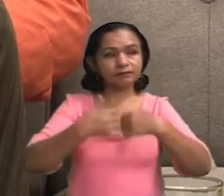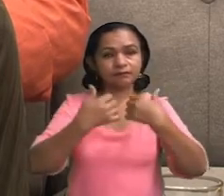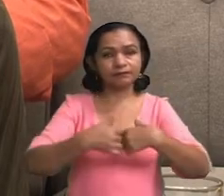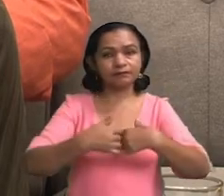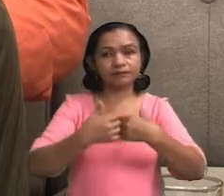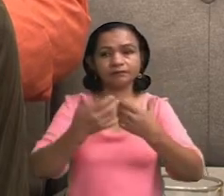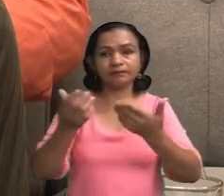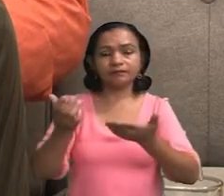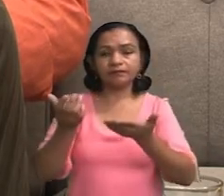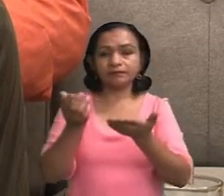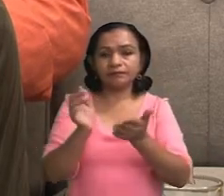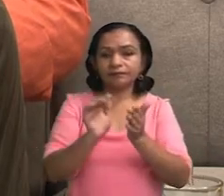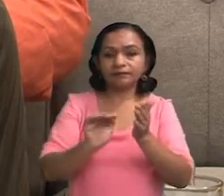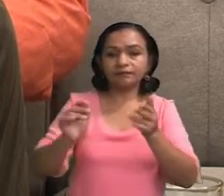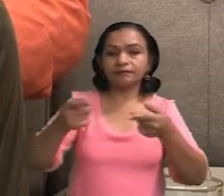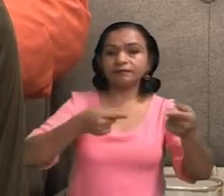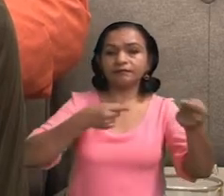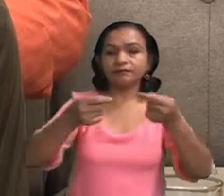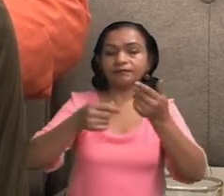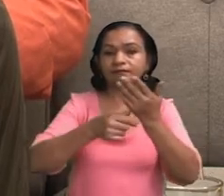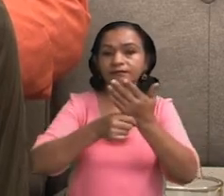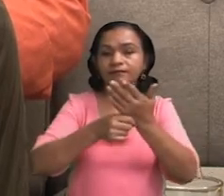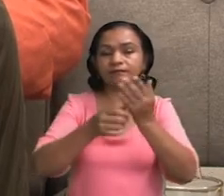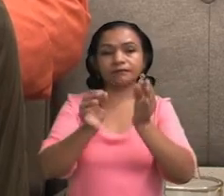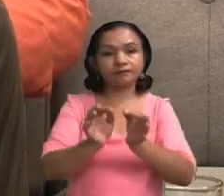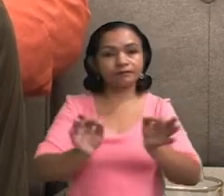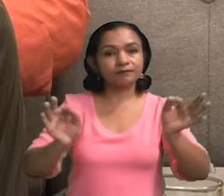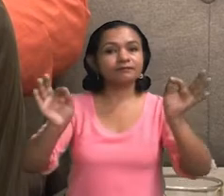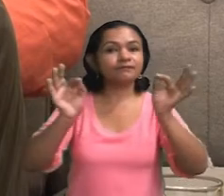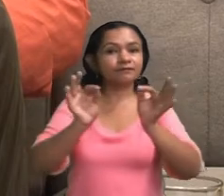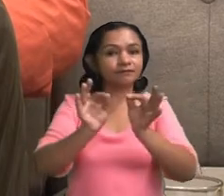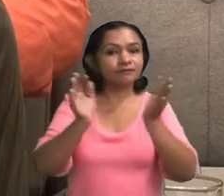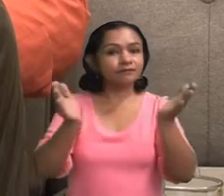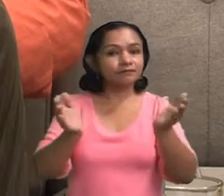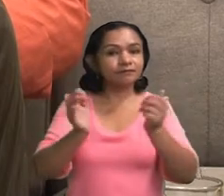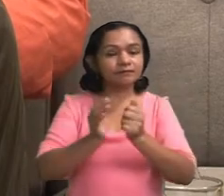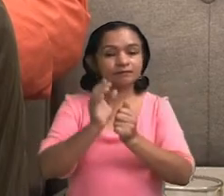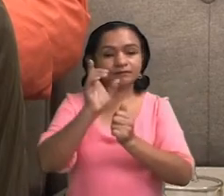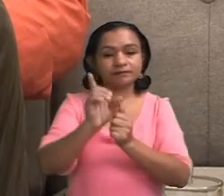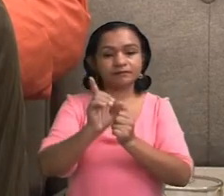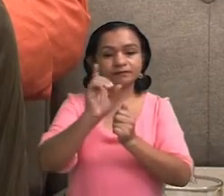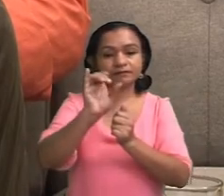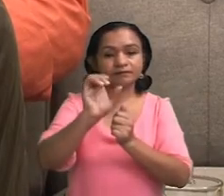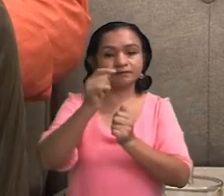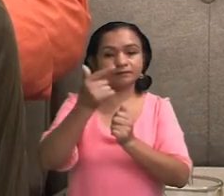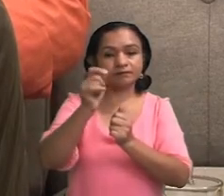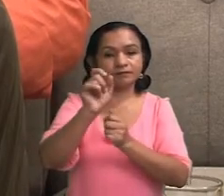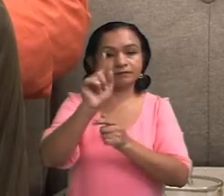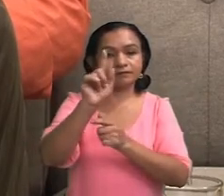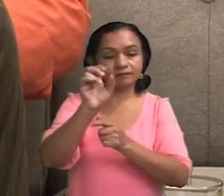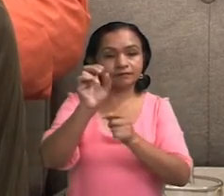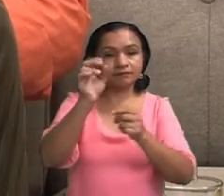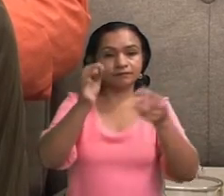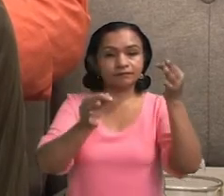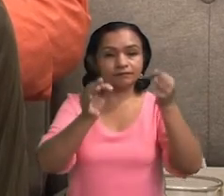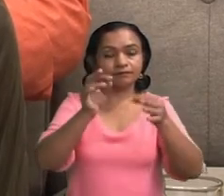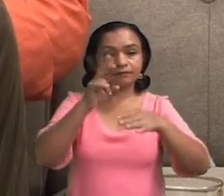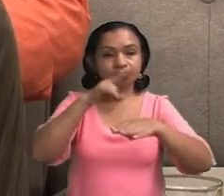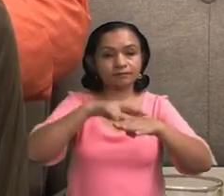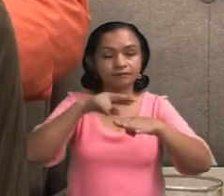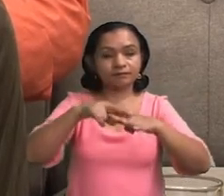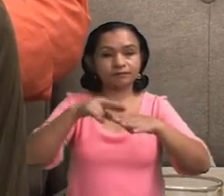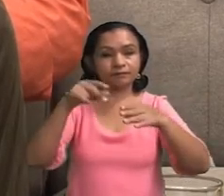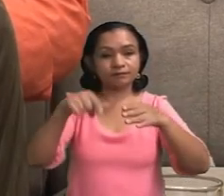de agregar valor a nuestros productos, claro, muy importante. Entonces, el digesto jurídico, por ejemplo, contiene normas que a